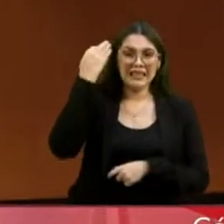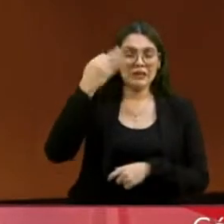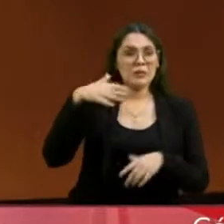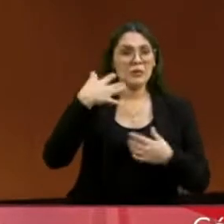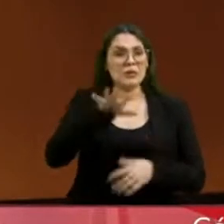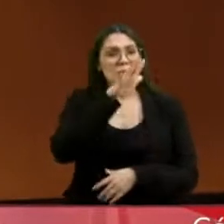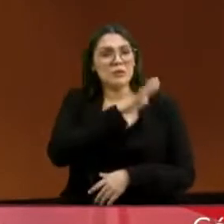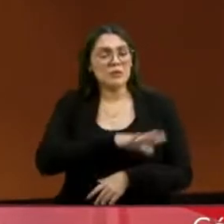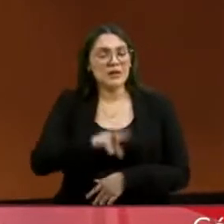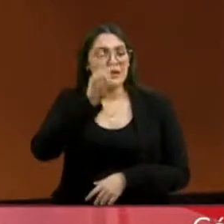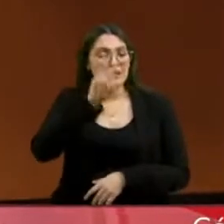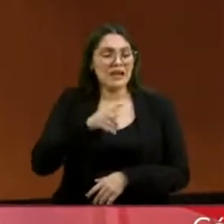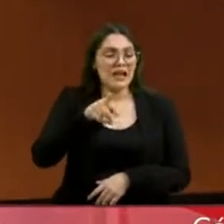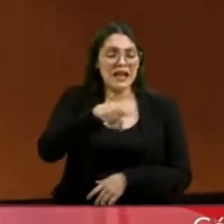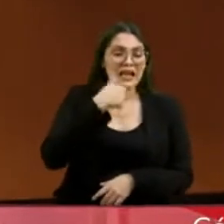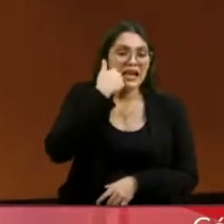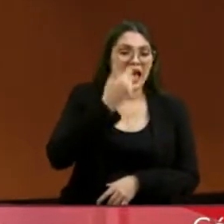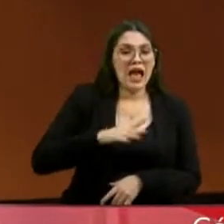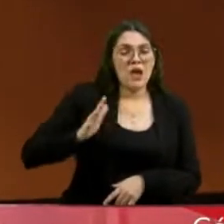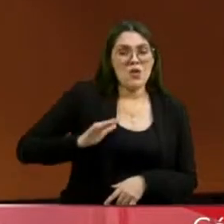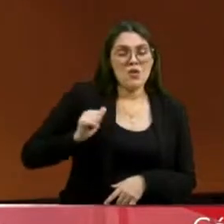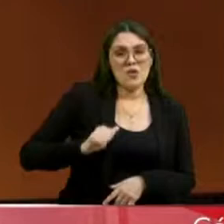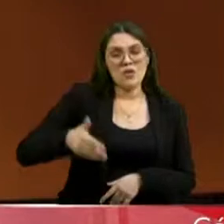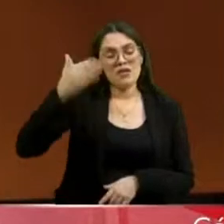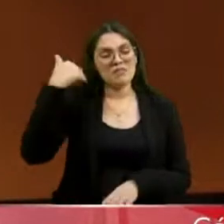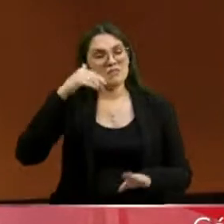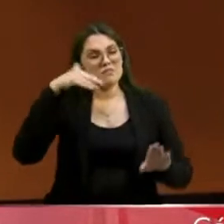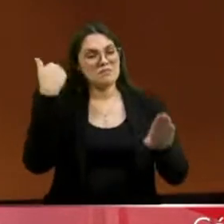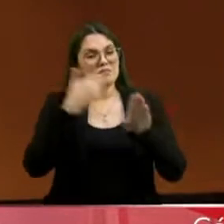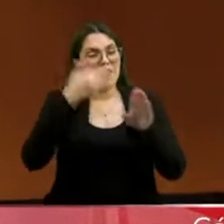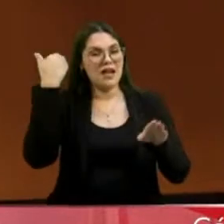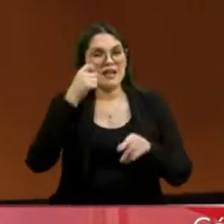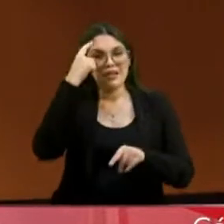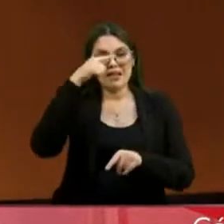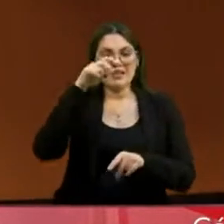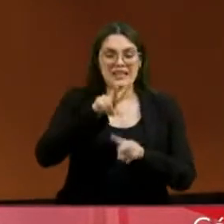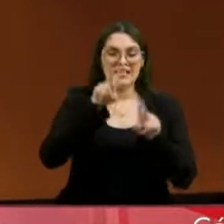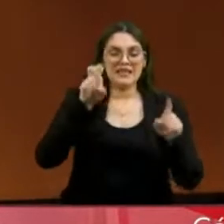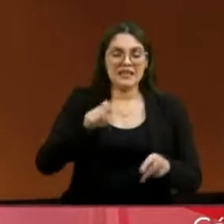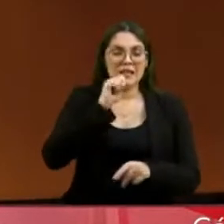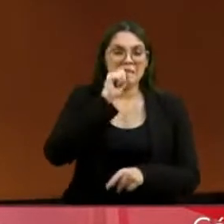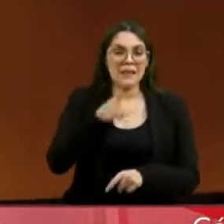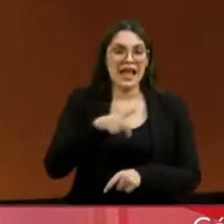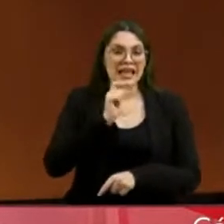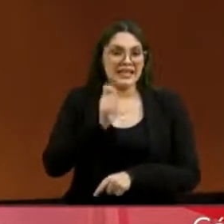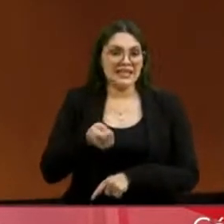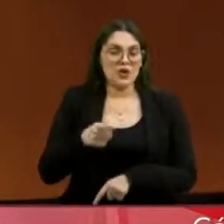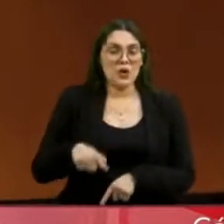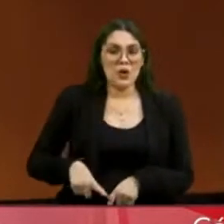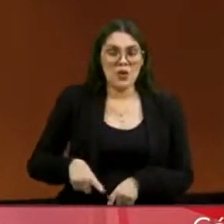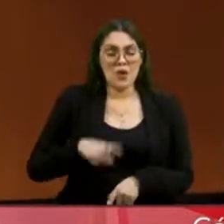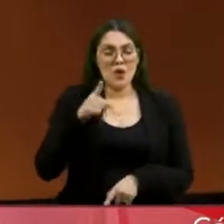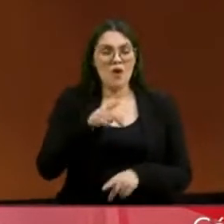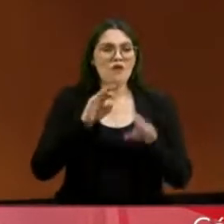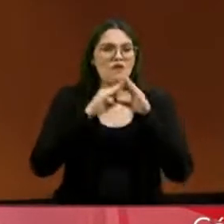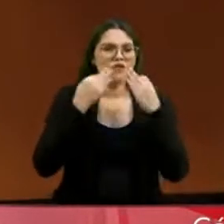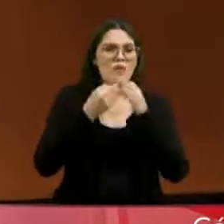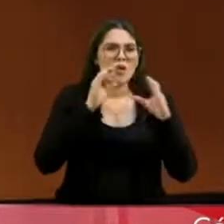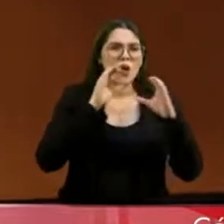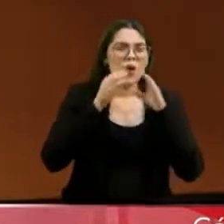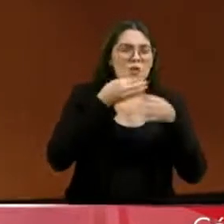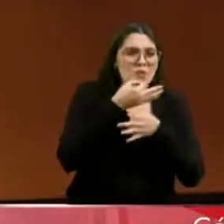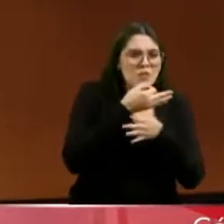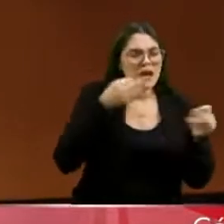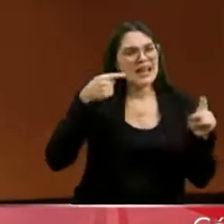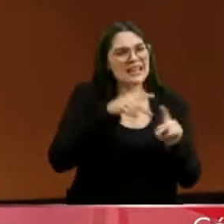un intento golpista en contra del Poder Legislativo. Los medios de comunicación no han dicho prácticamente